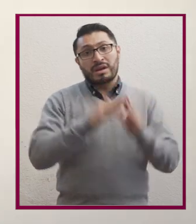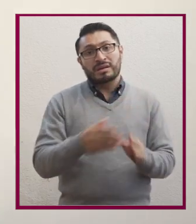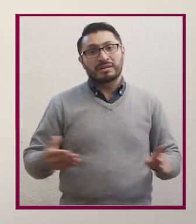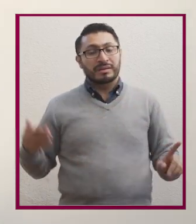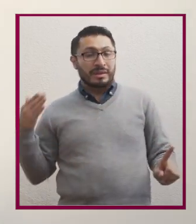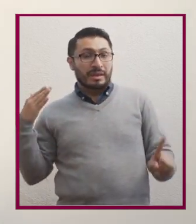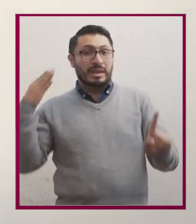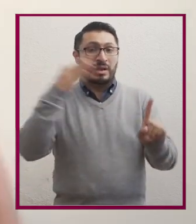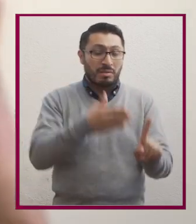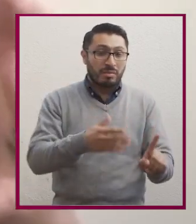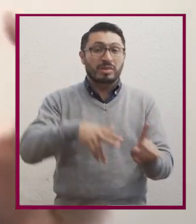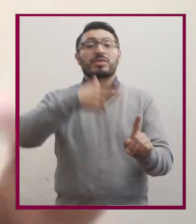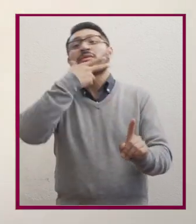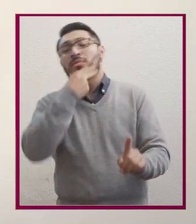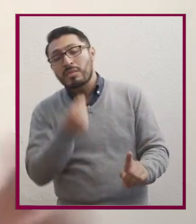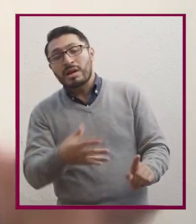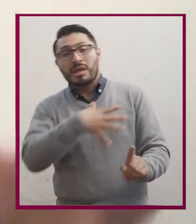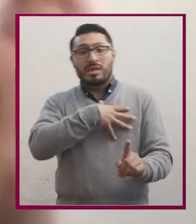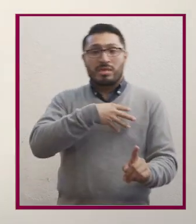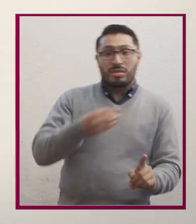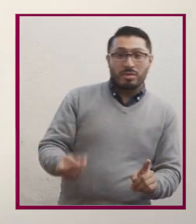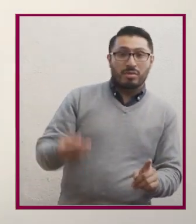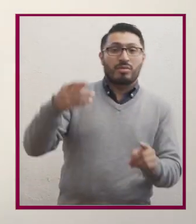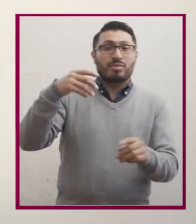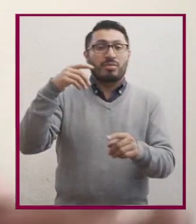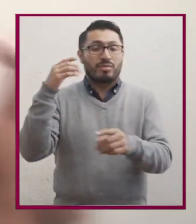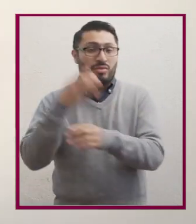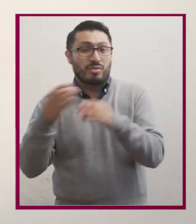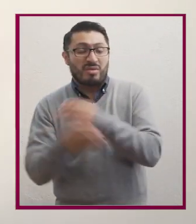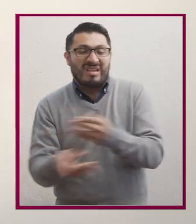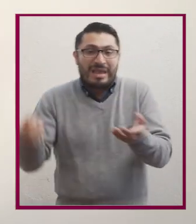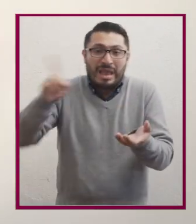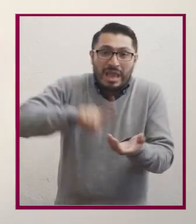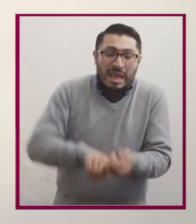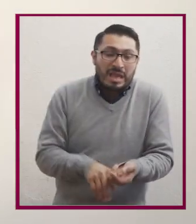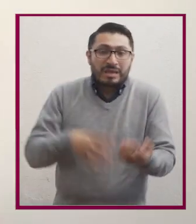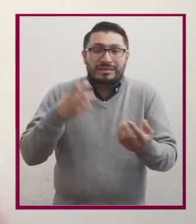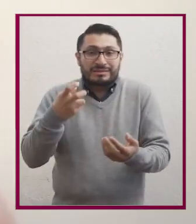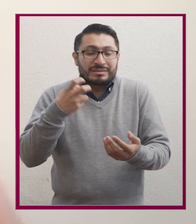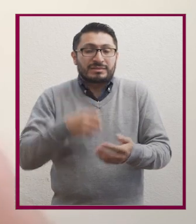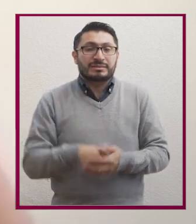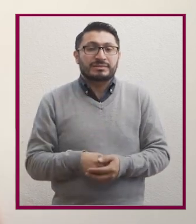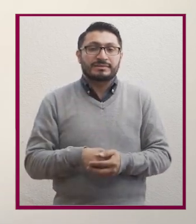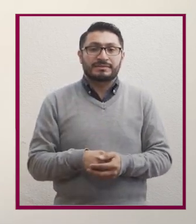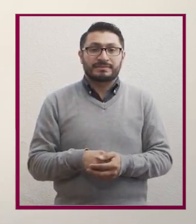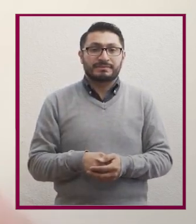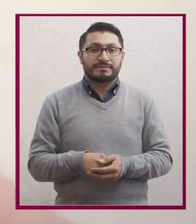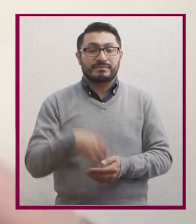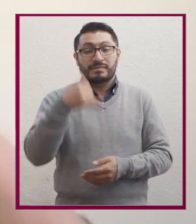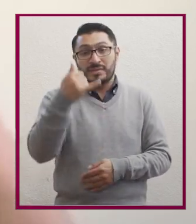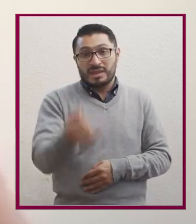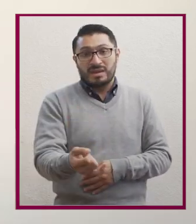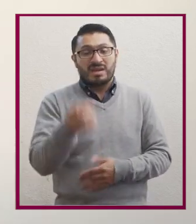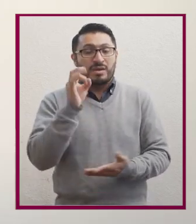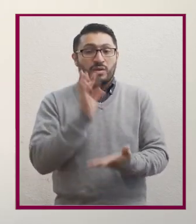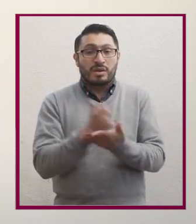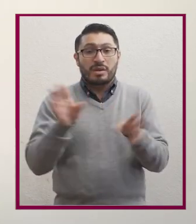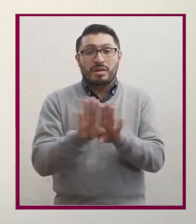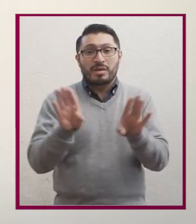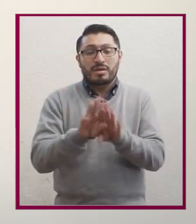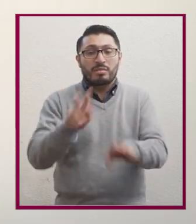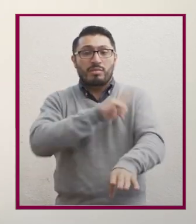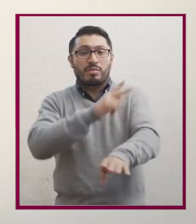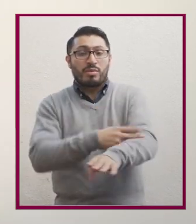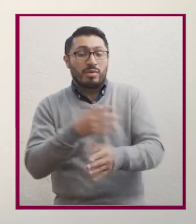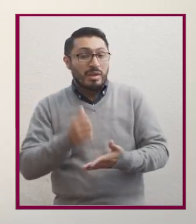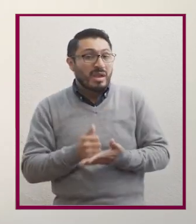hacia sus maridos, hacia sus hijos, hacia los que estaban dentro de la domus, y ejercían este poder a través